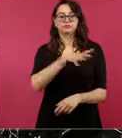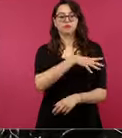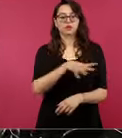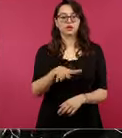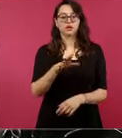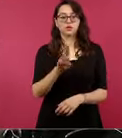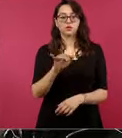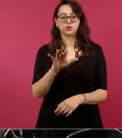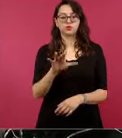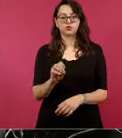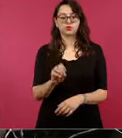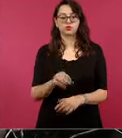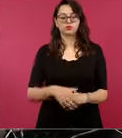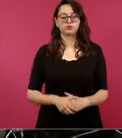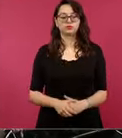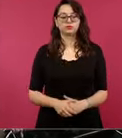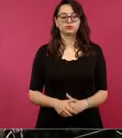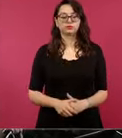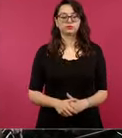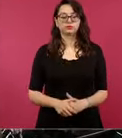Bucio.